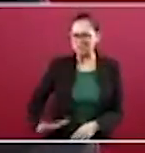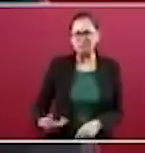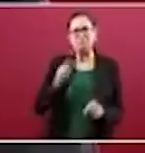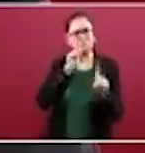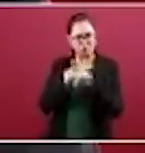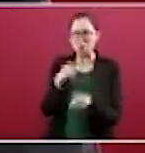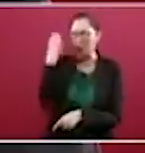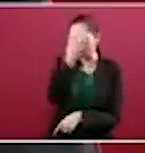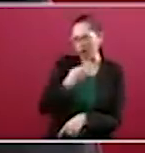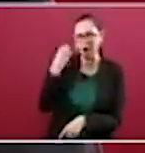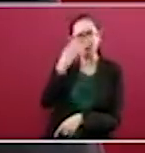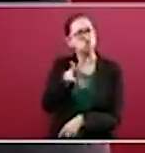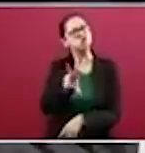presidente